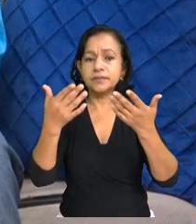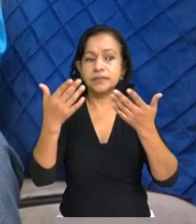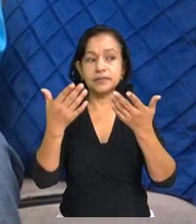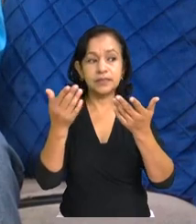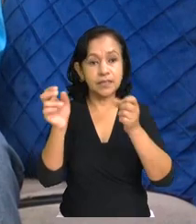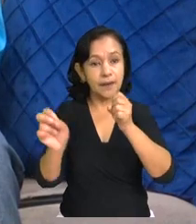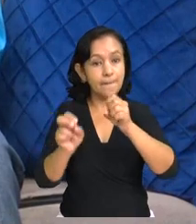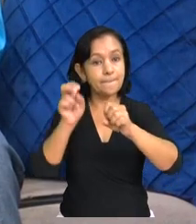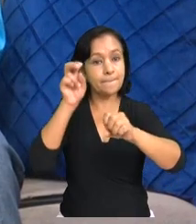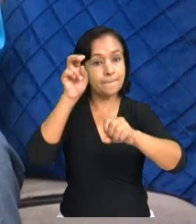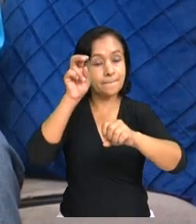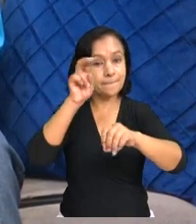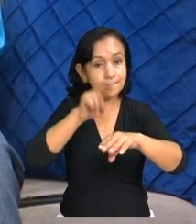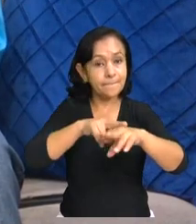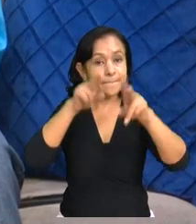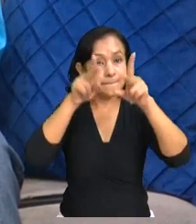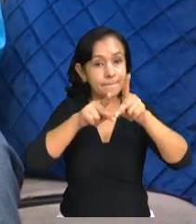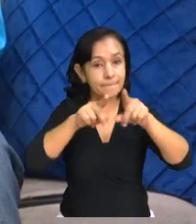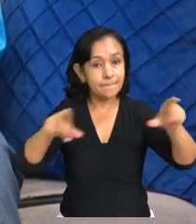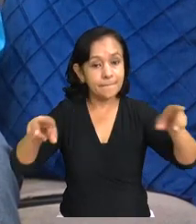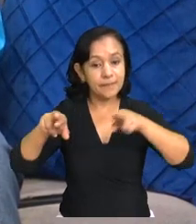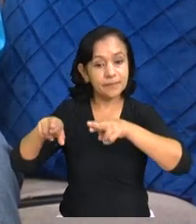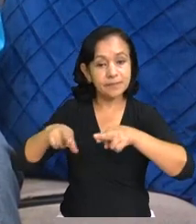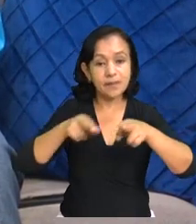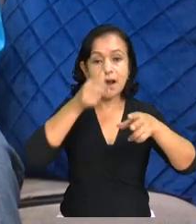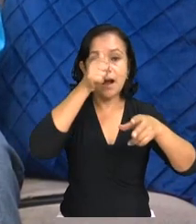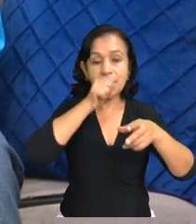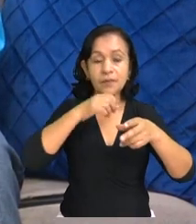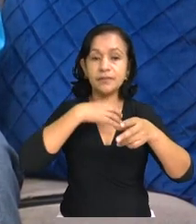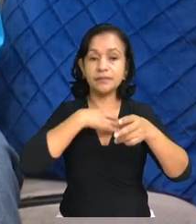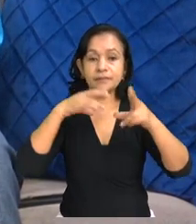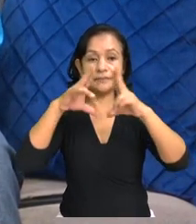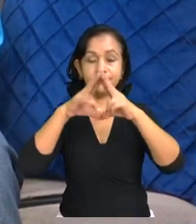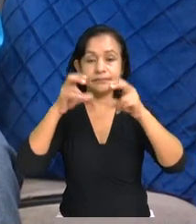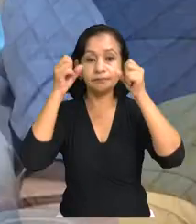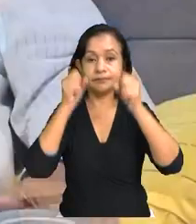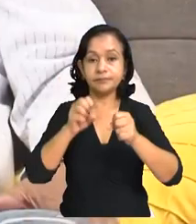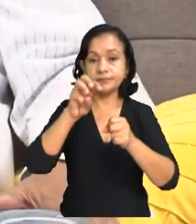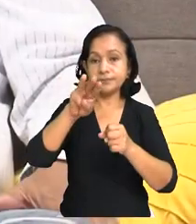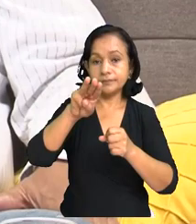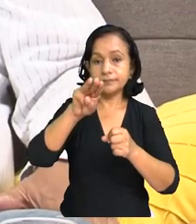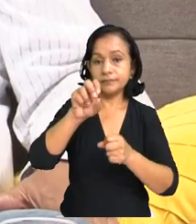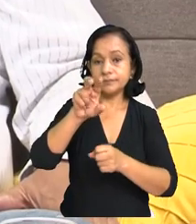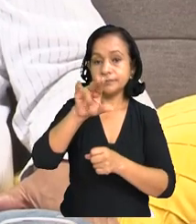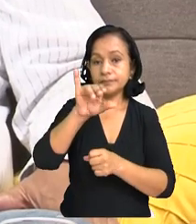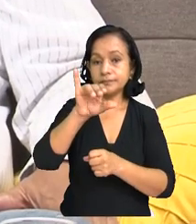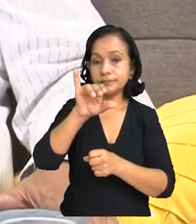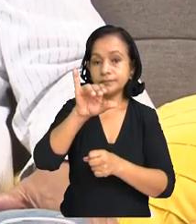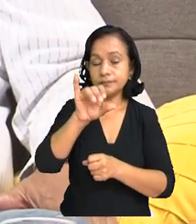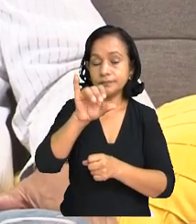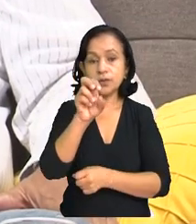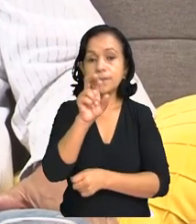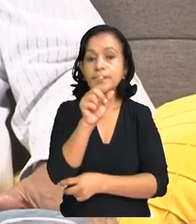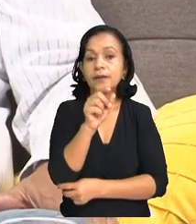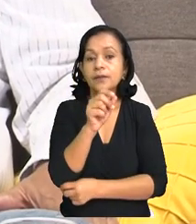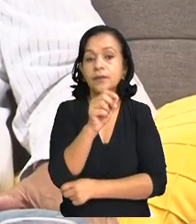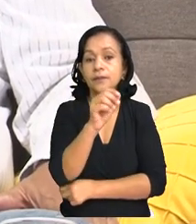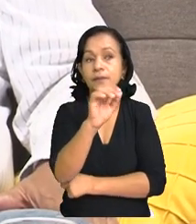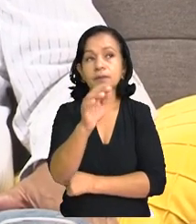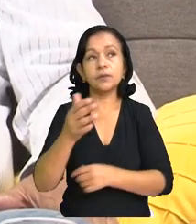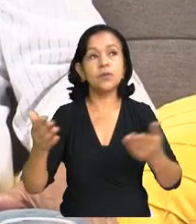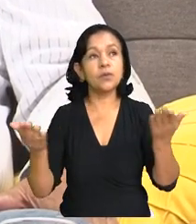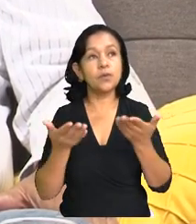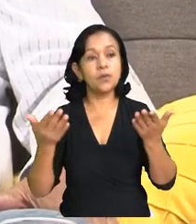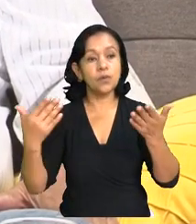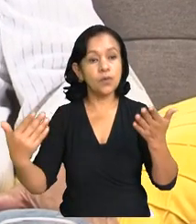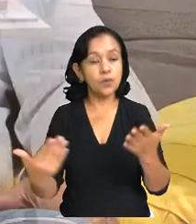Hídricos. Y pues para hablar de este tema se encuentra con nosotros el compañero Mario Castro Merlo, especialista en gestión estratégica del